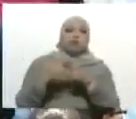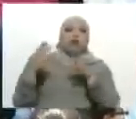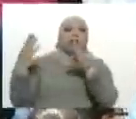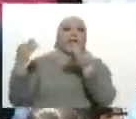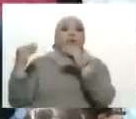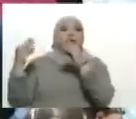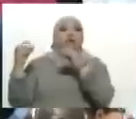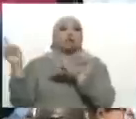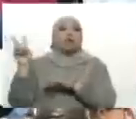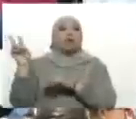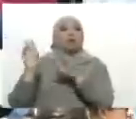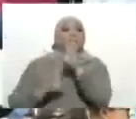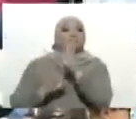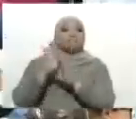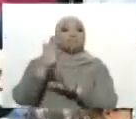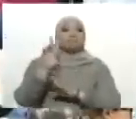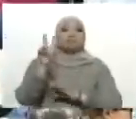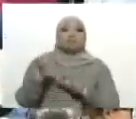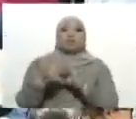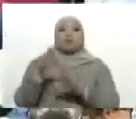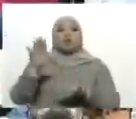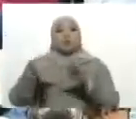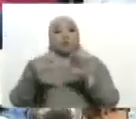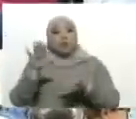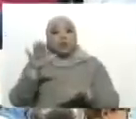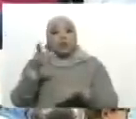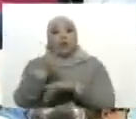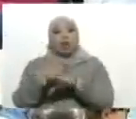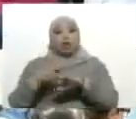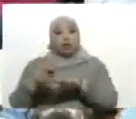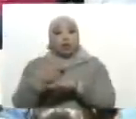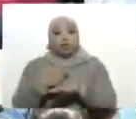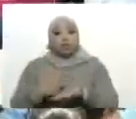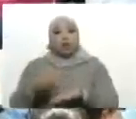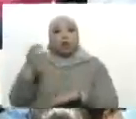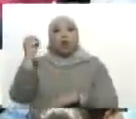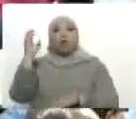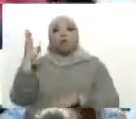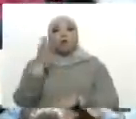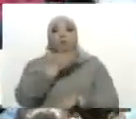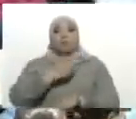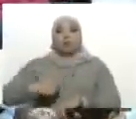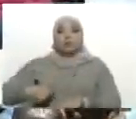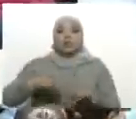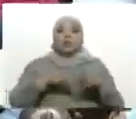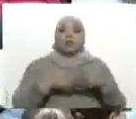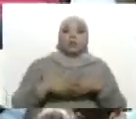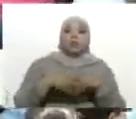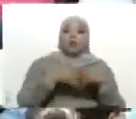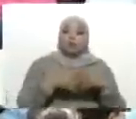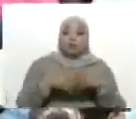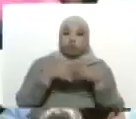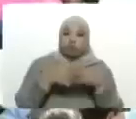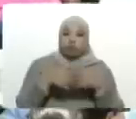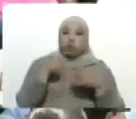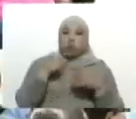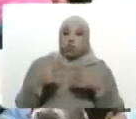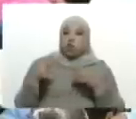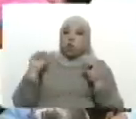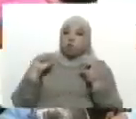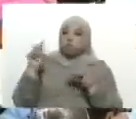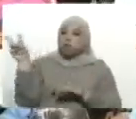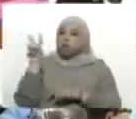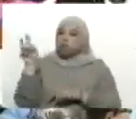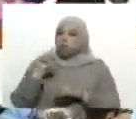recordamos en el año 2015 el gobierno de Barak Obama emitió un decreto que calificaba Venezuela como